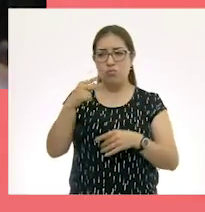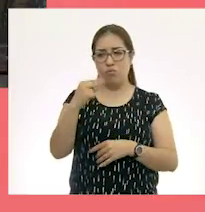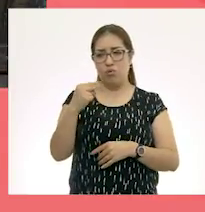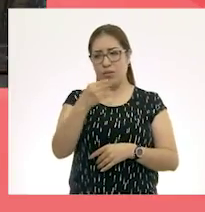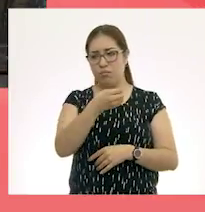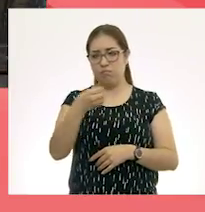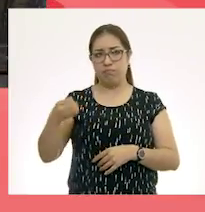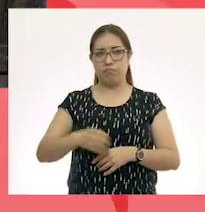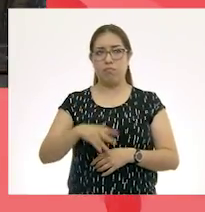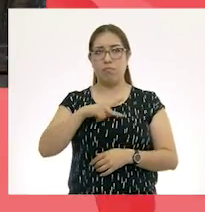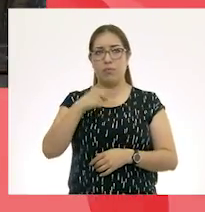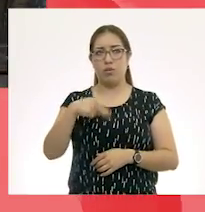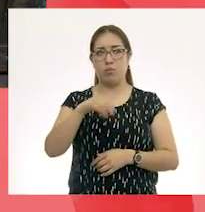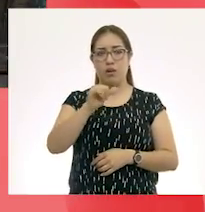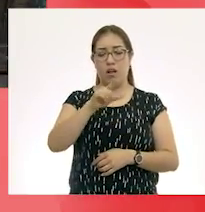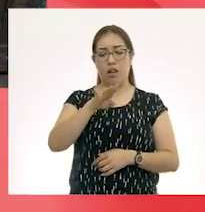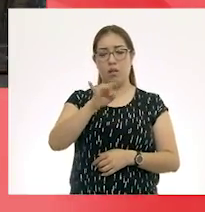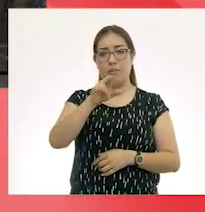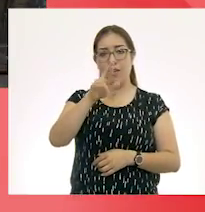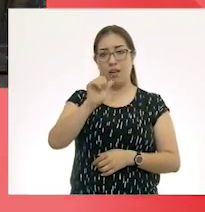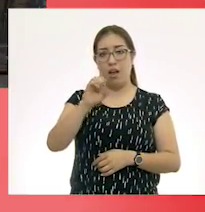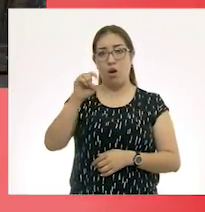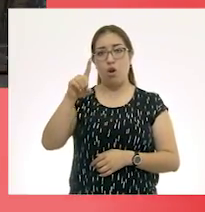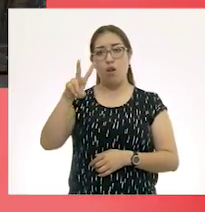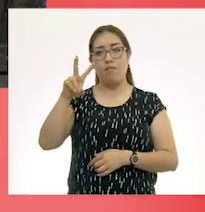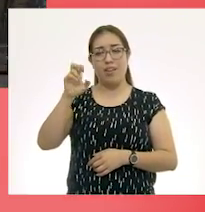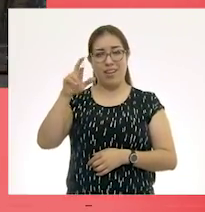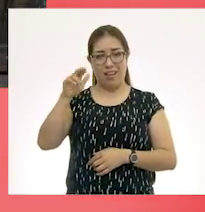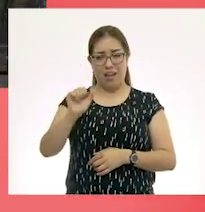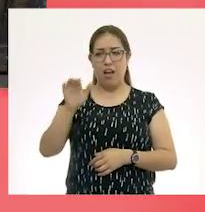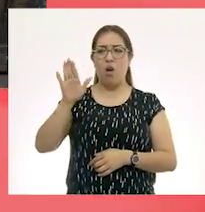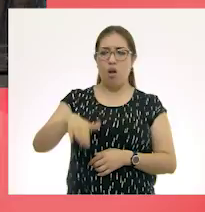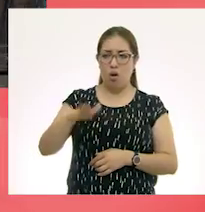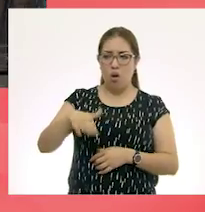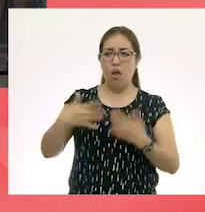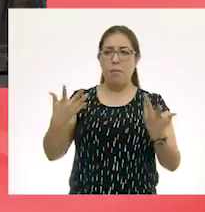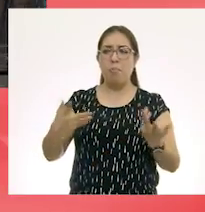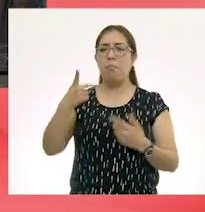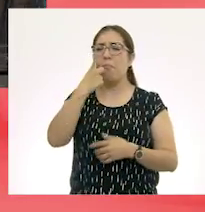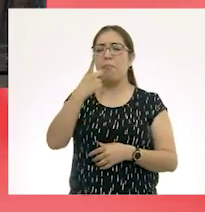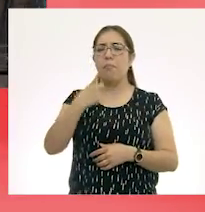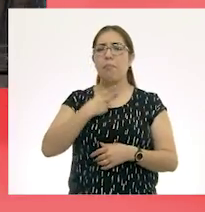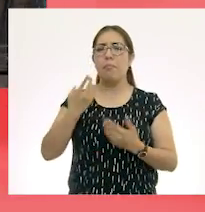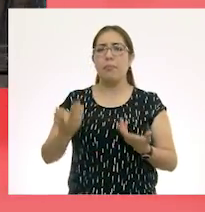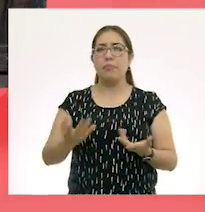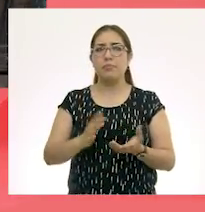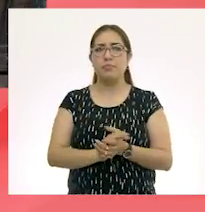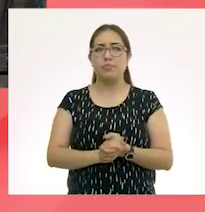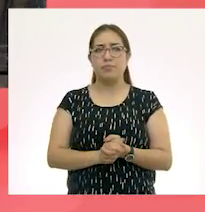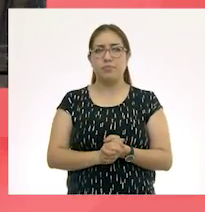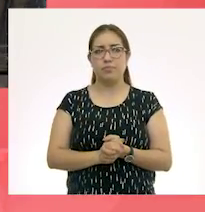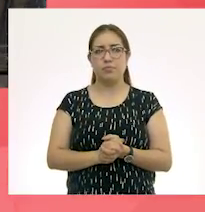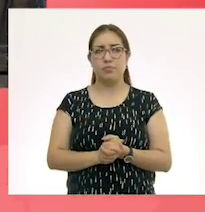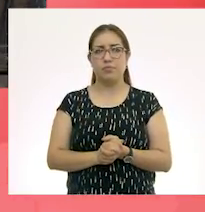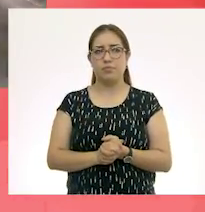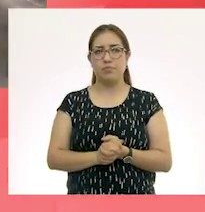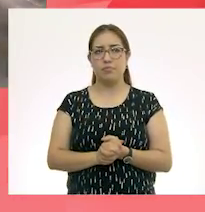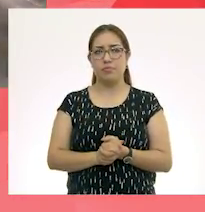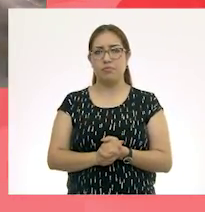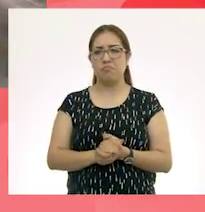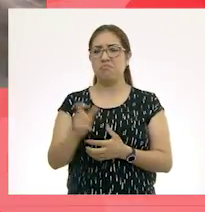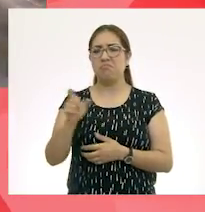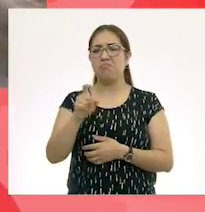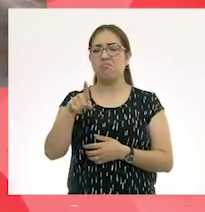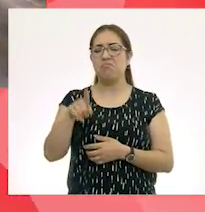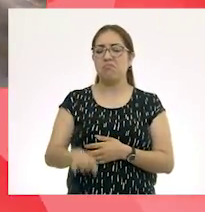completo? Albina Olvera Landaverde. Doña Albina, platíquenos, ¿cuándo, a qué edad